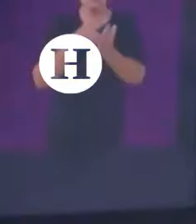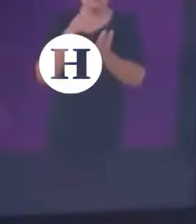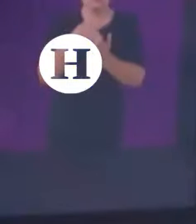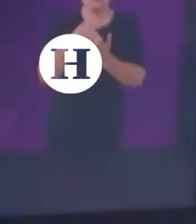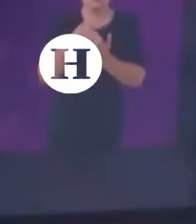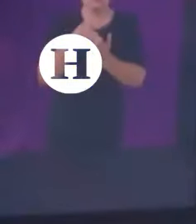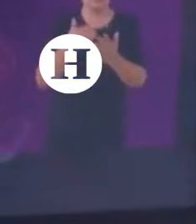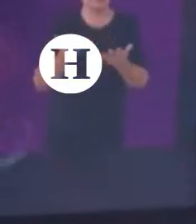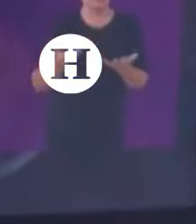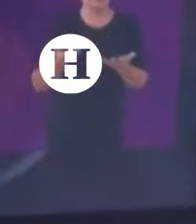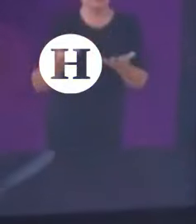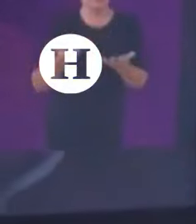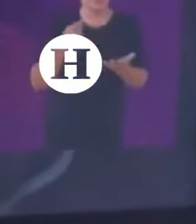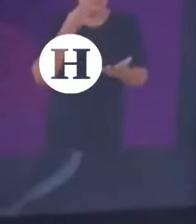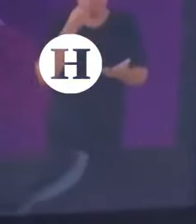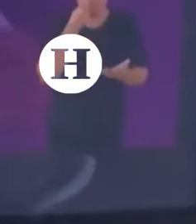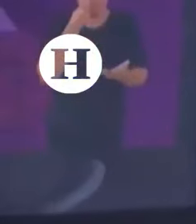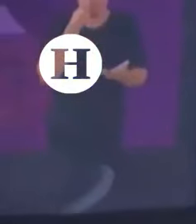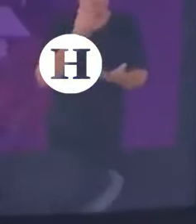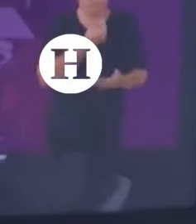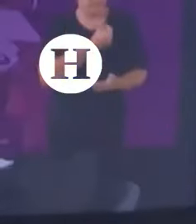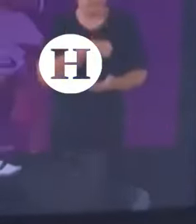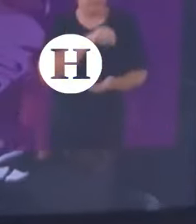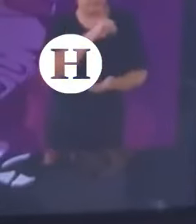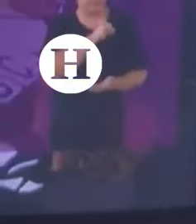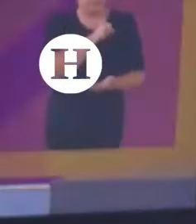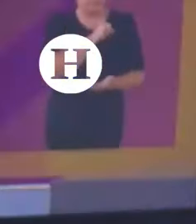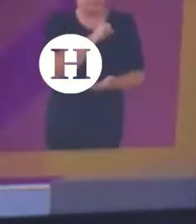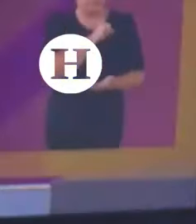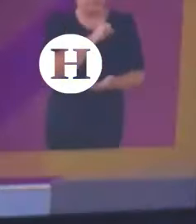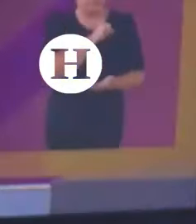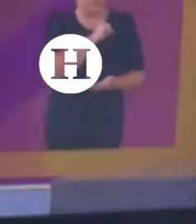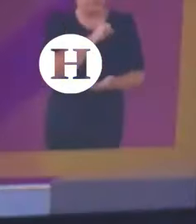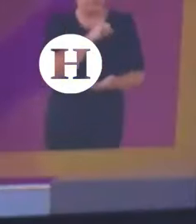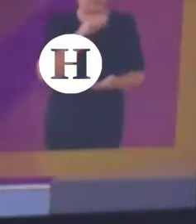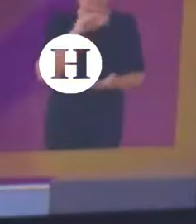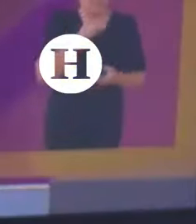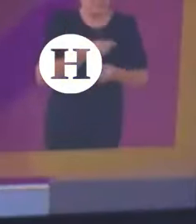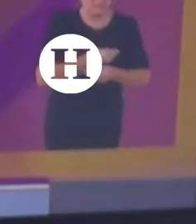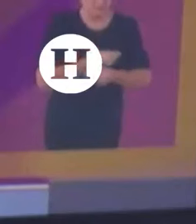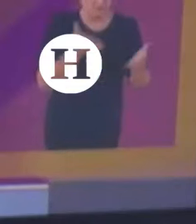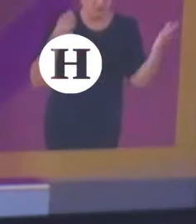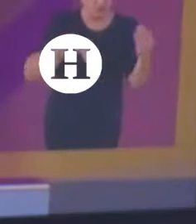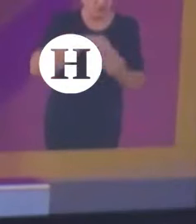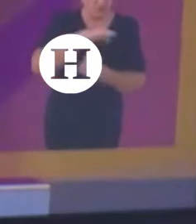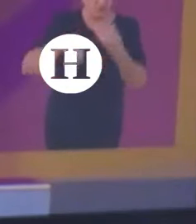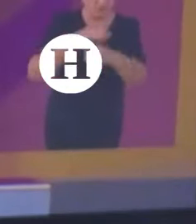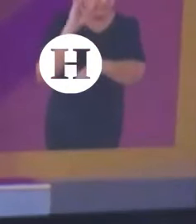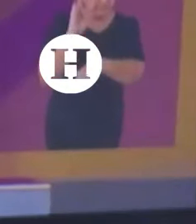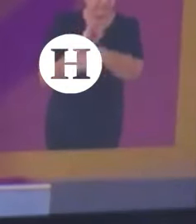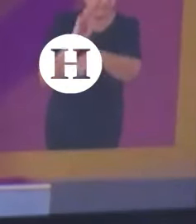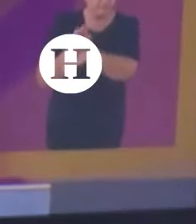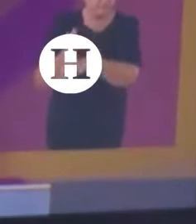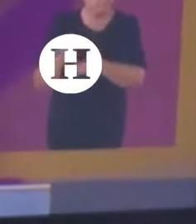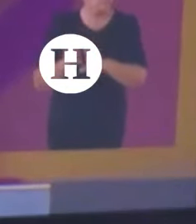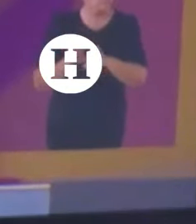preocup Ya deat mi generación casi se la lleva Diego Fernández Ceballos el debate de 2000 fue muy polémico Obviamente fue